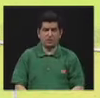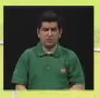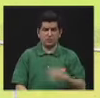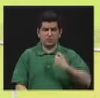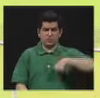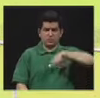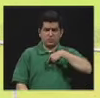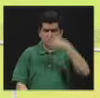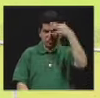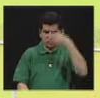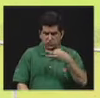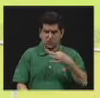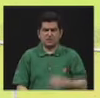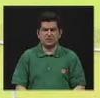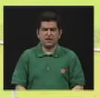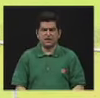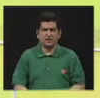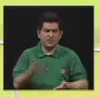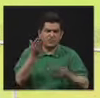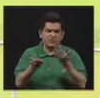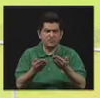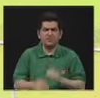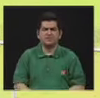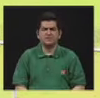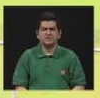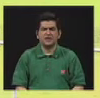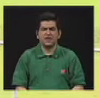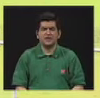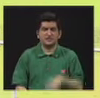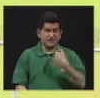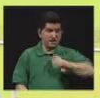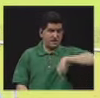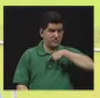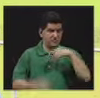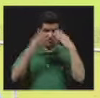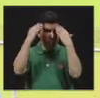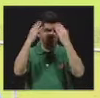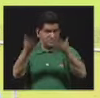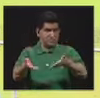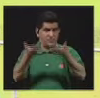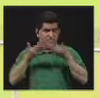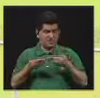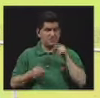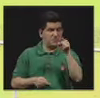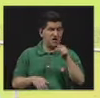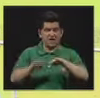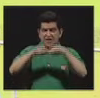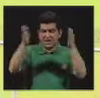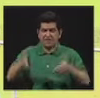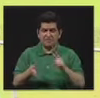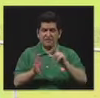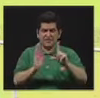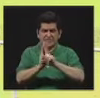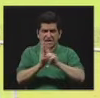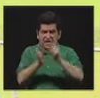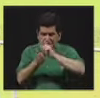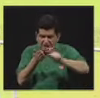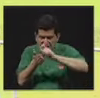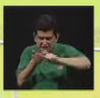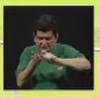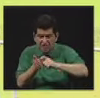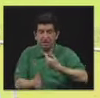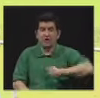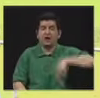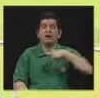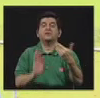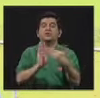cuenta nuestros puntos de vista, nuestras apreciaciones, el que no nos informe, el que allá en un escritorio estén redactando una ley que